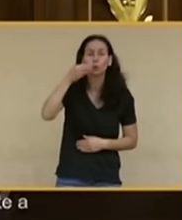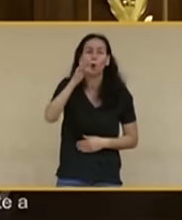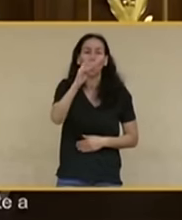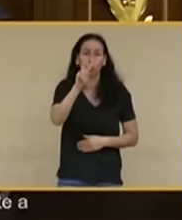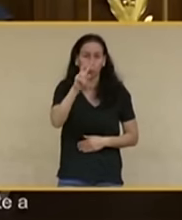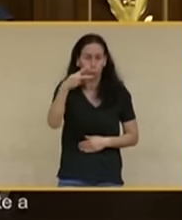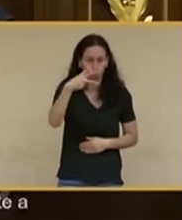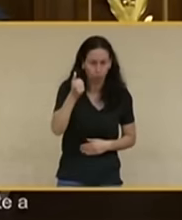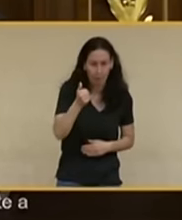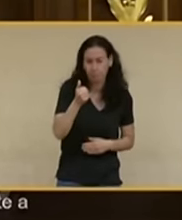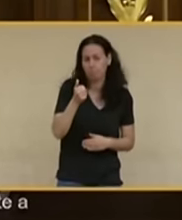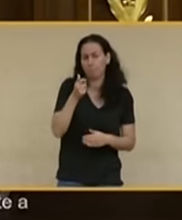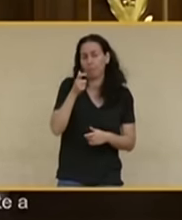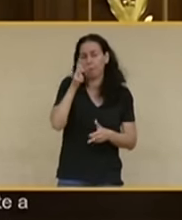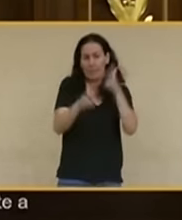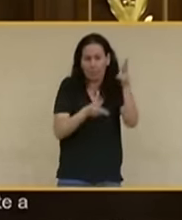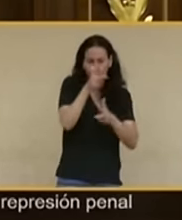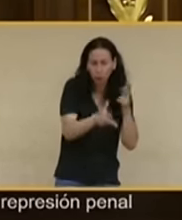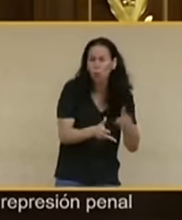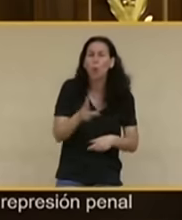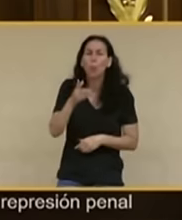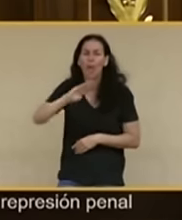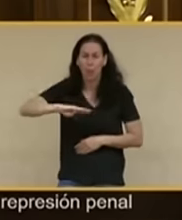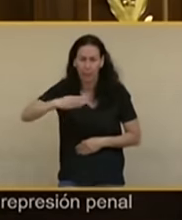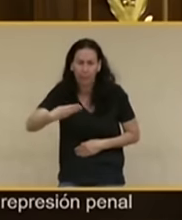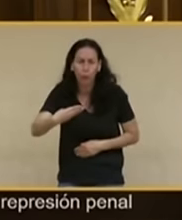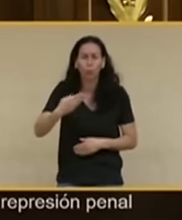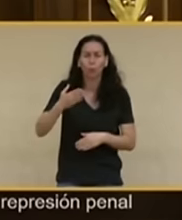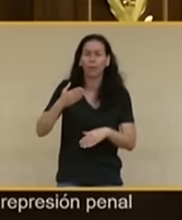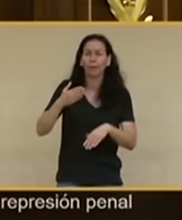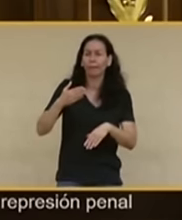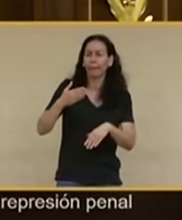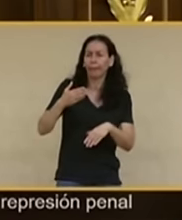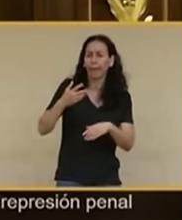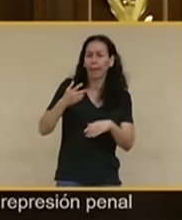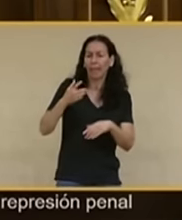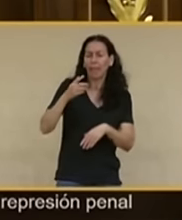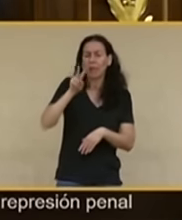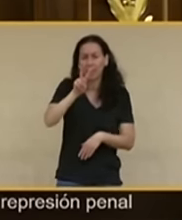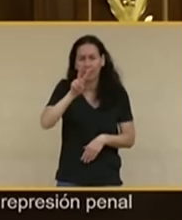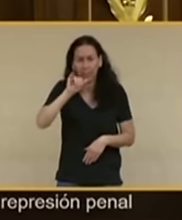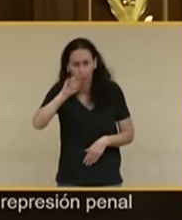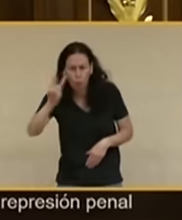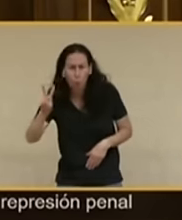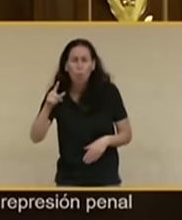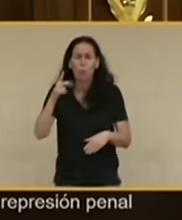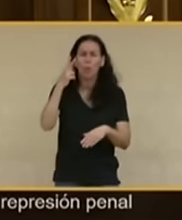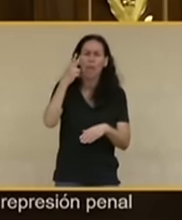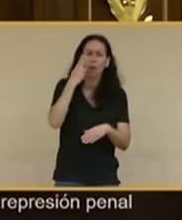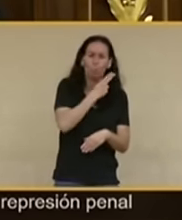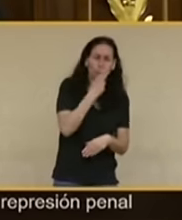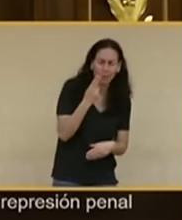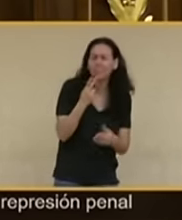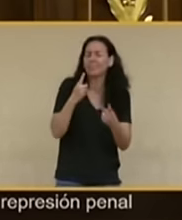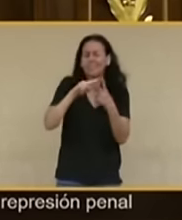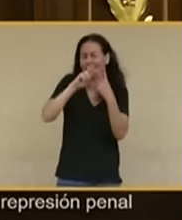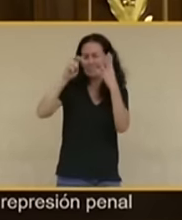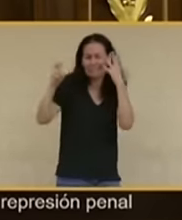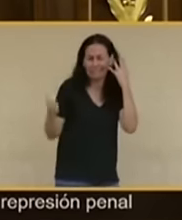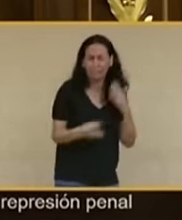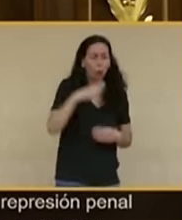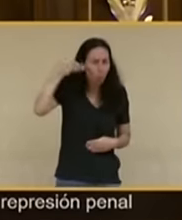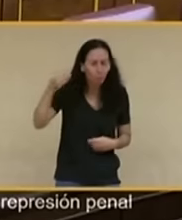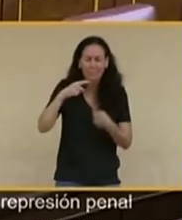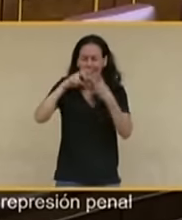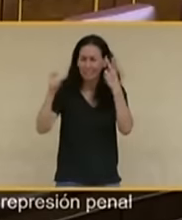Vasco, en tantas y tantos militantes de EH Bildu, de Izquierda Unida, de Podemos, de Comunes, de Compromís, de Más Madrid, en feministas, en republicanos,